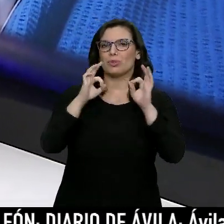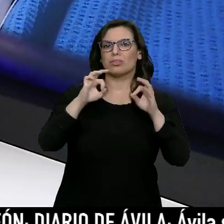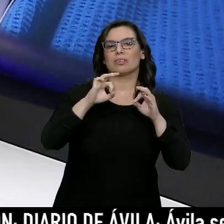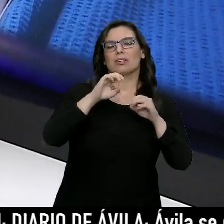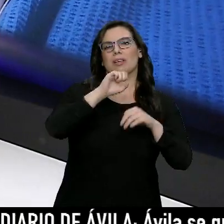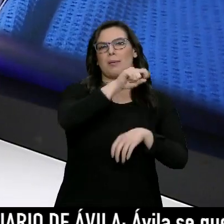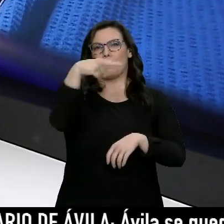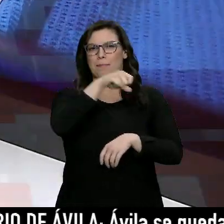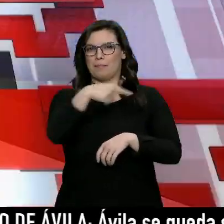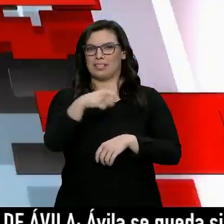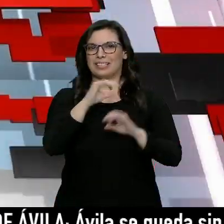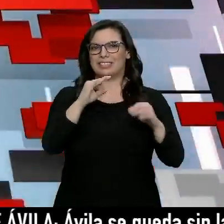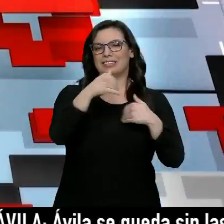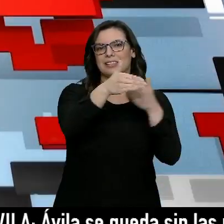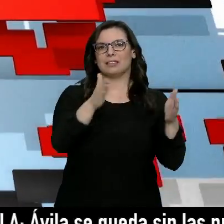COVID.